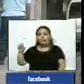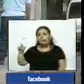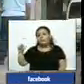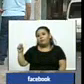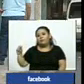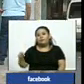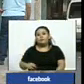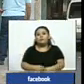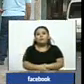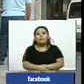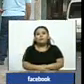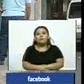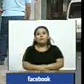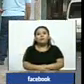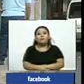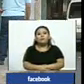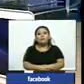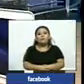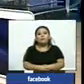Hechos.